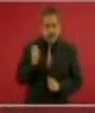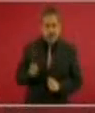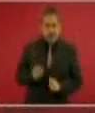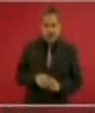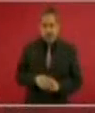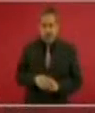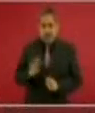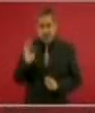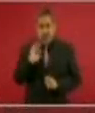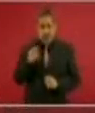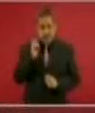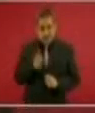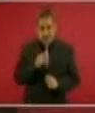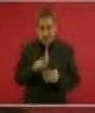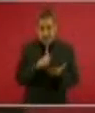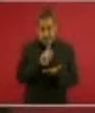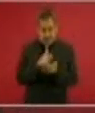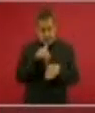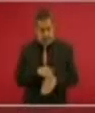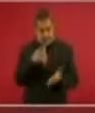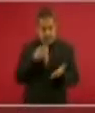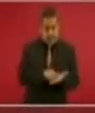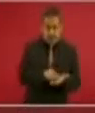si nos apegamos a lo que establece la Ley